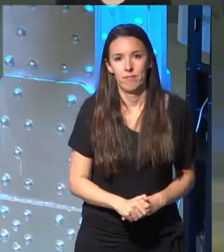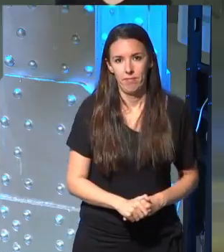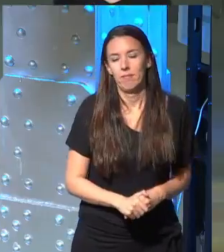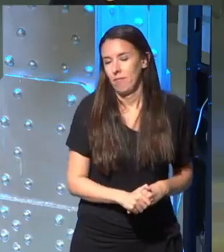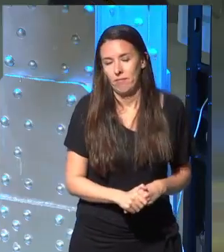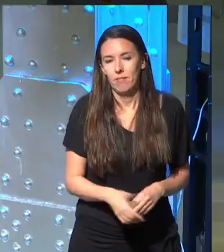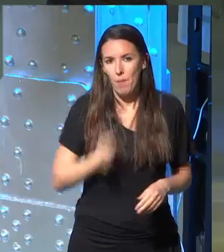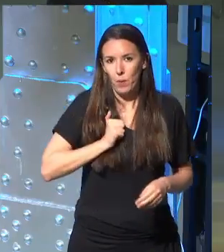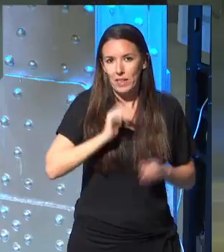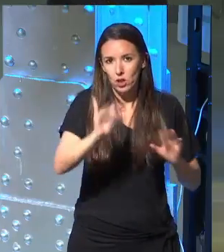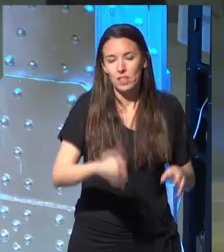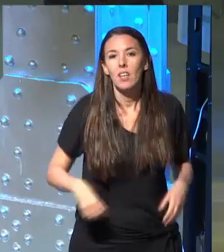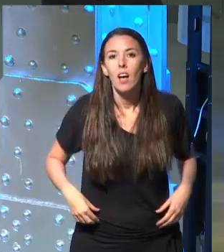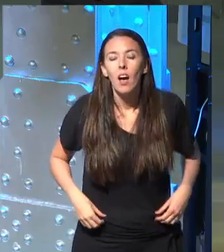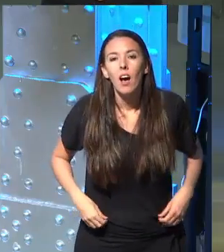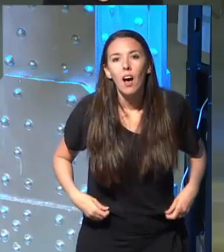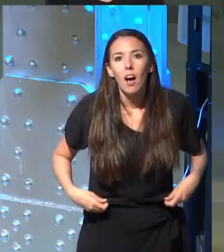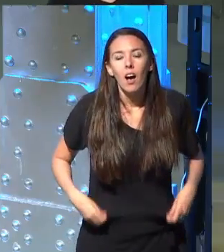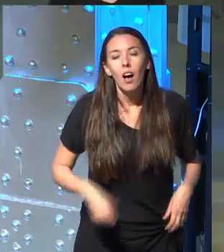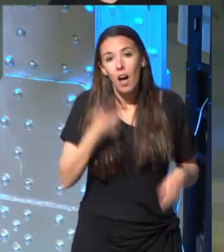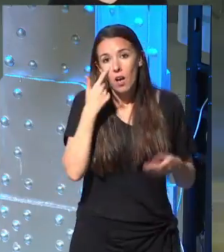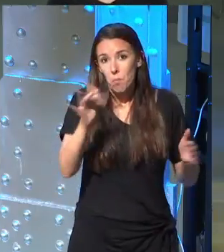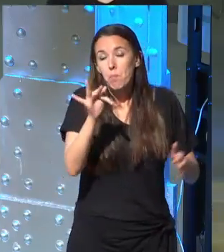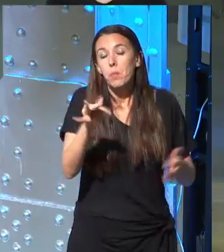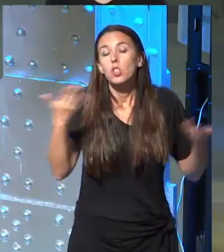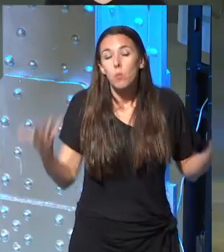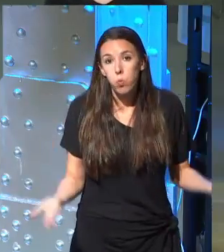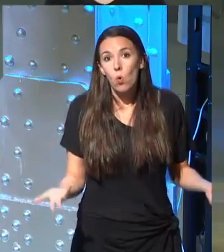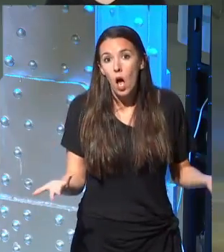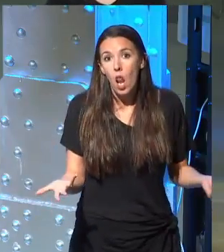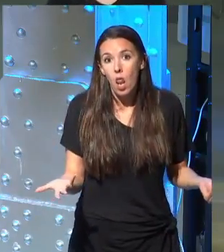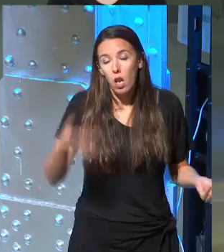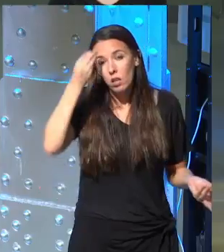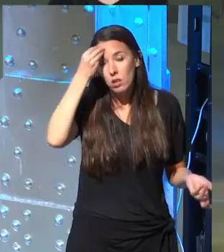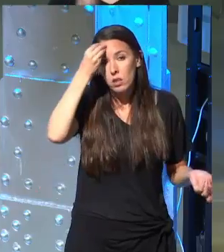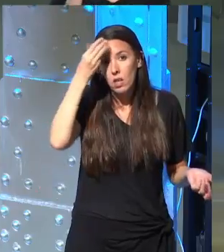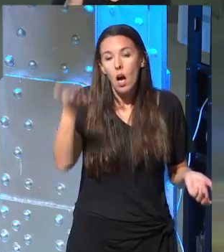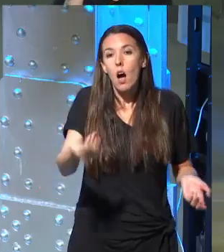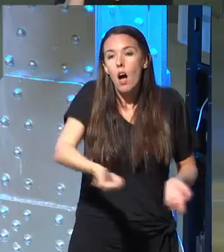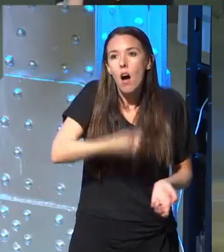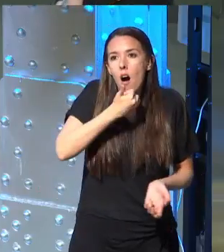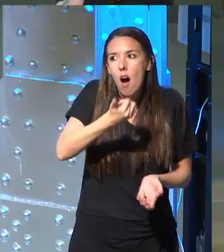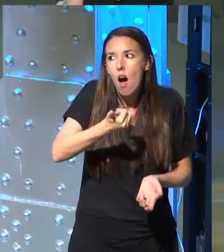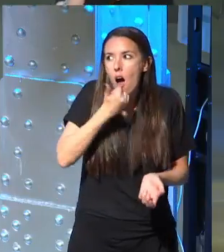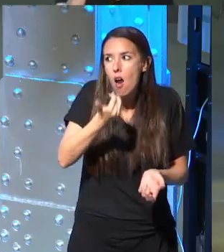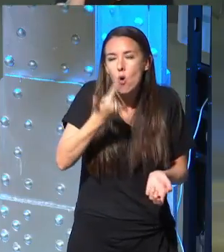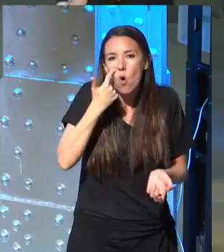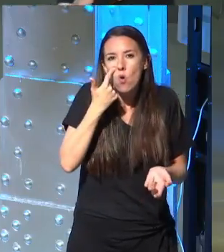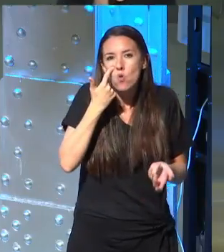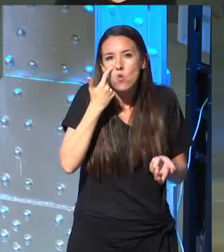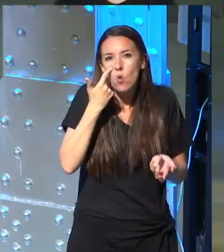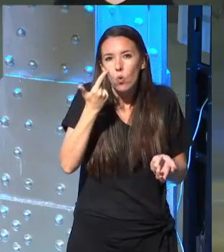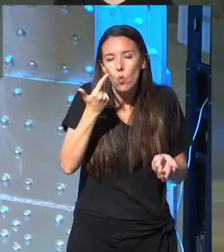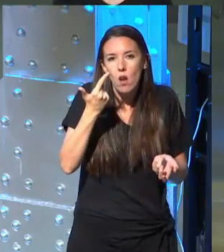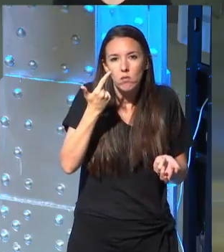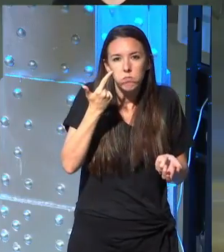Sí, no. Está aprovechando. Sí, a ver, lo bueno que ha tenido esto es que creo que es una... Ha sido algo que ha tocado tantos palos